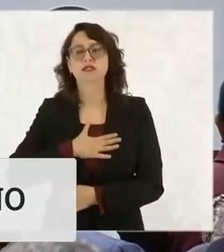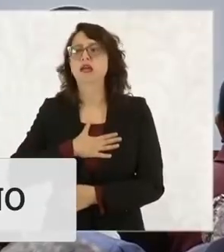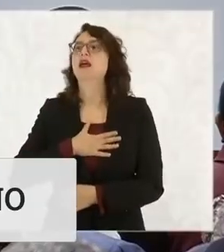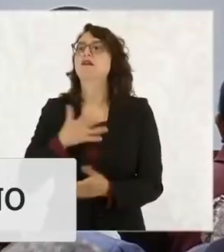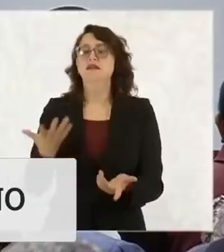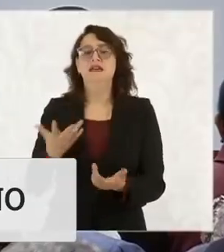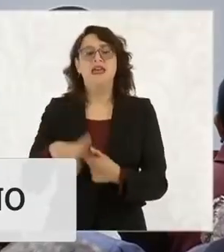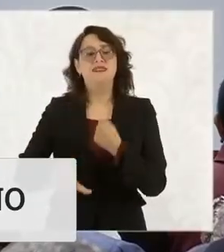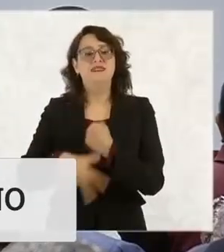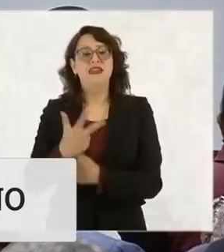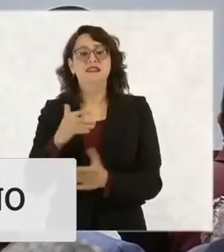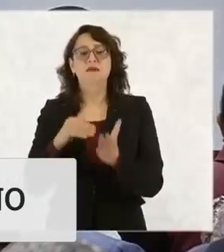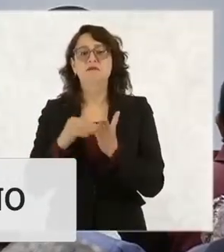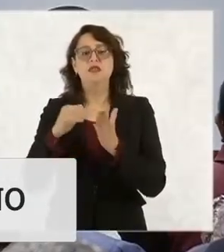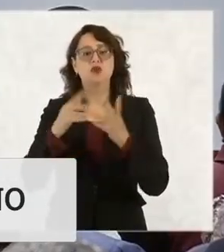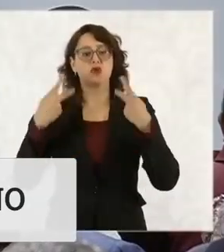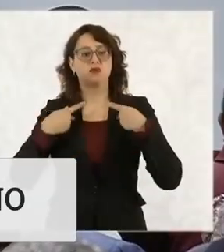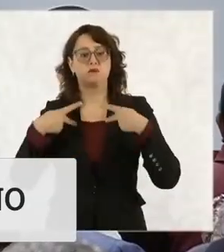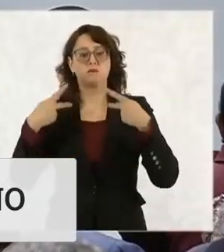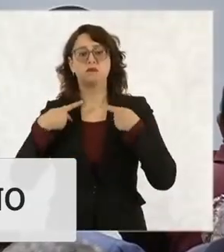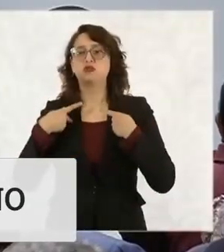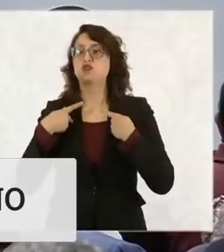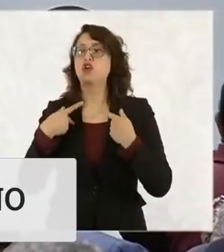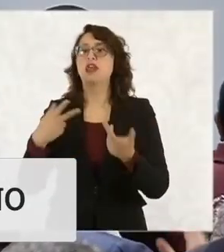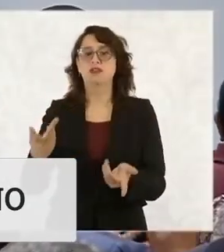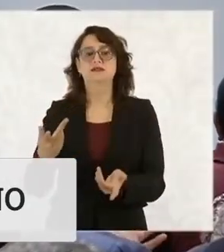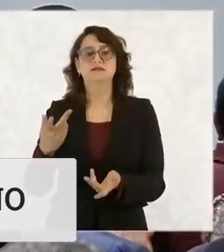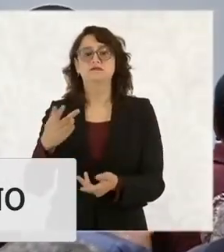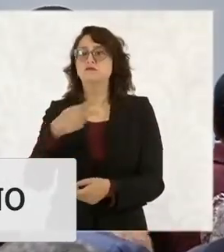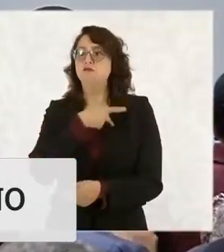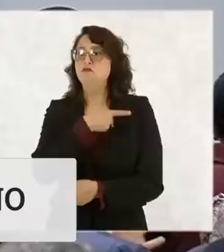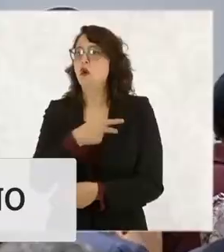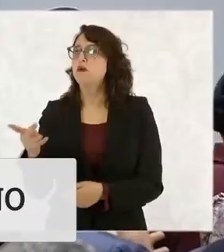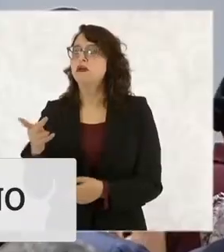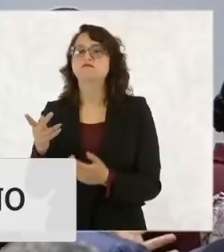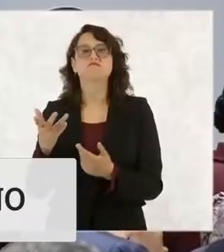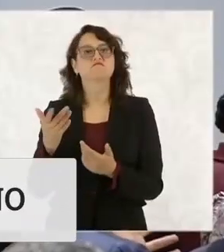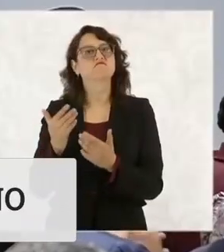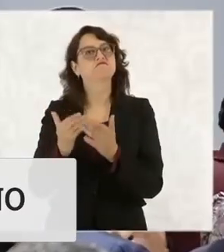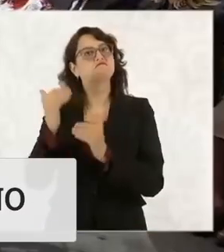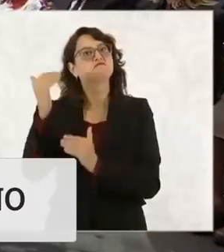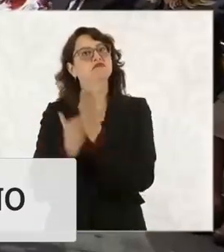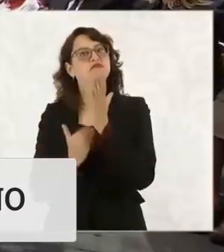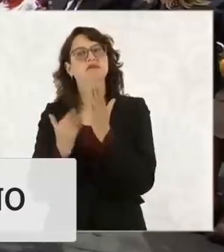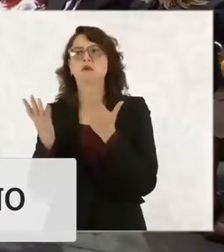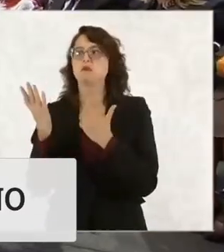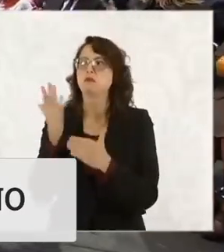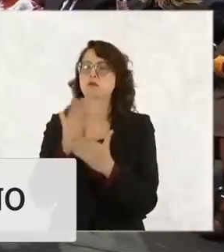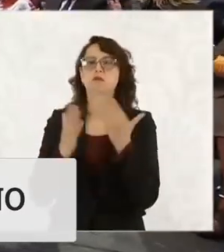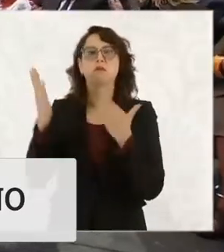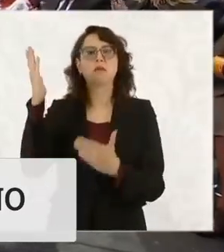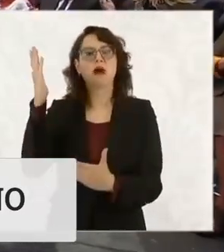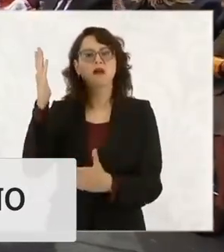pobreza a más de 13.5 millones de personas.